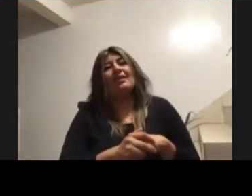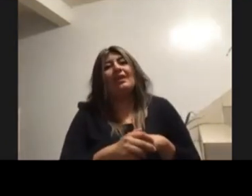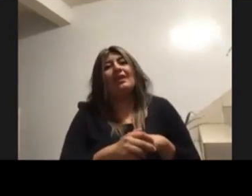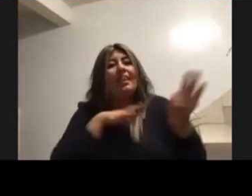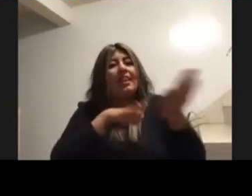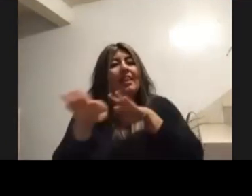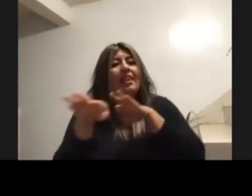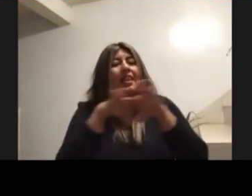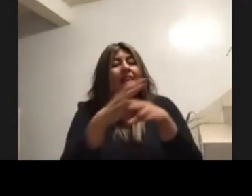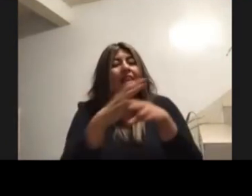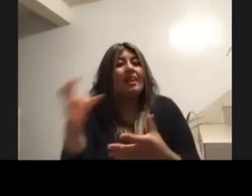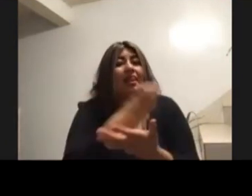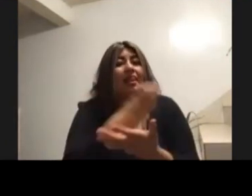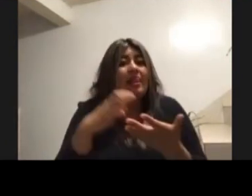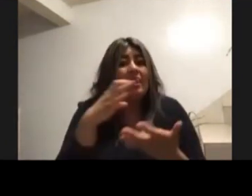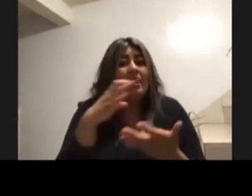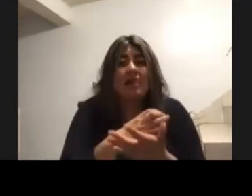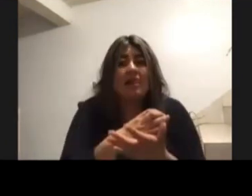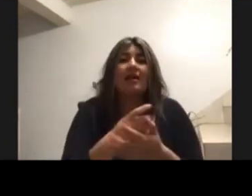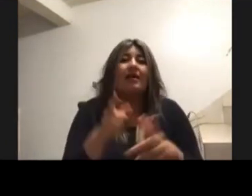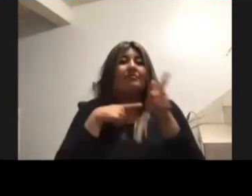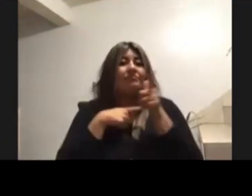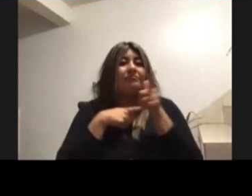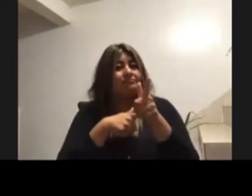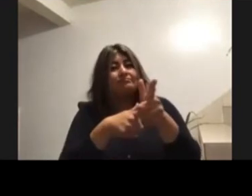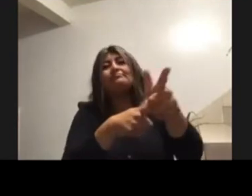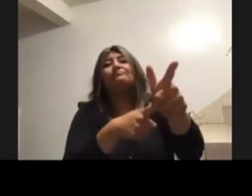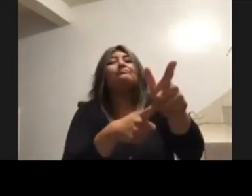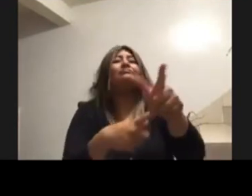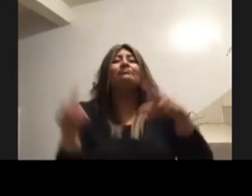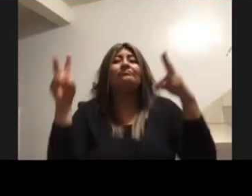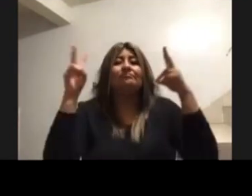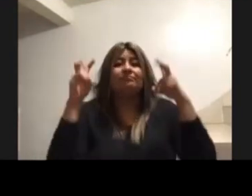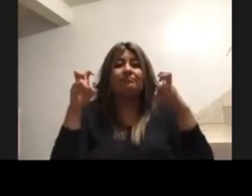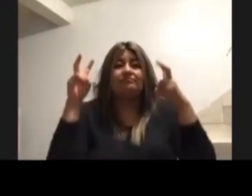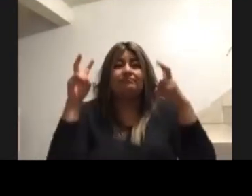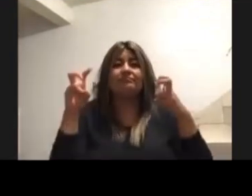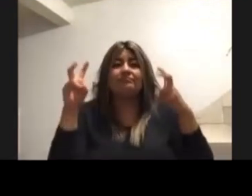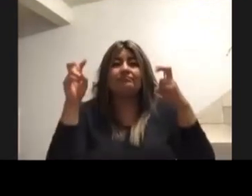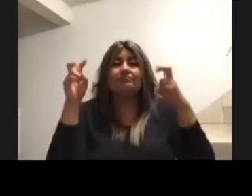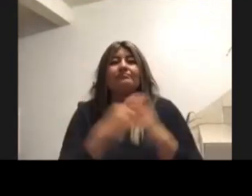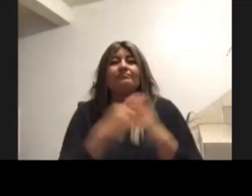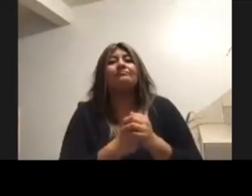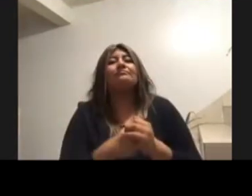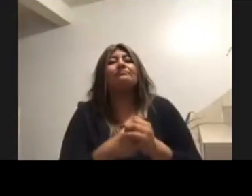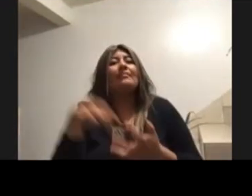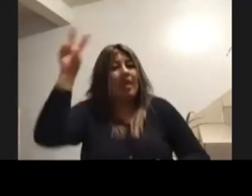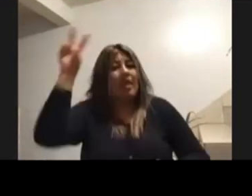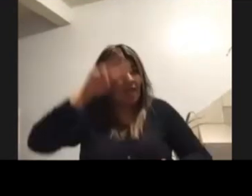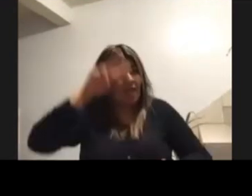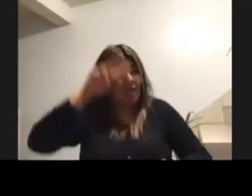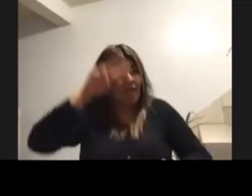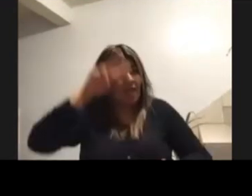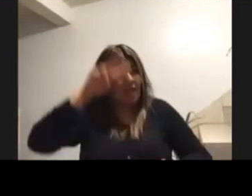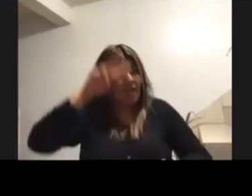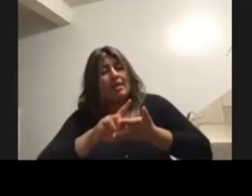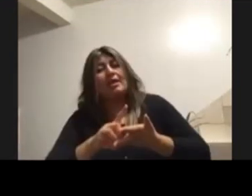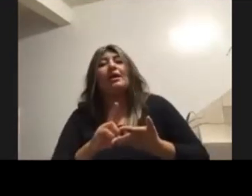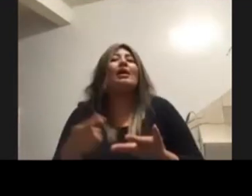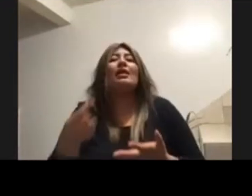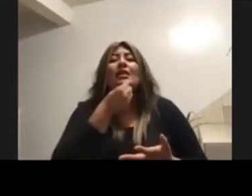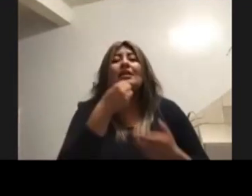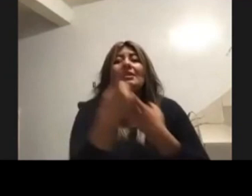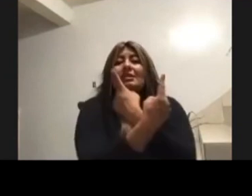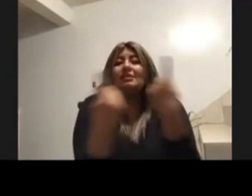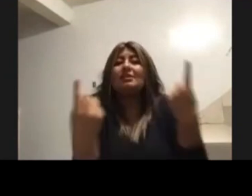hacer para avanzar en este tema y garantizar los derechos de niños, niñas y adolescentes? Y pues